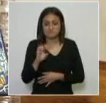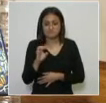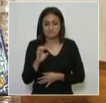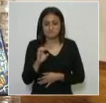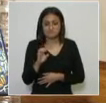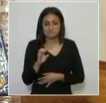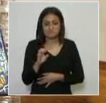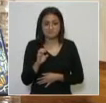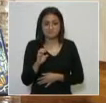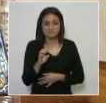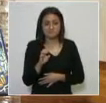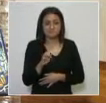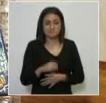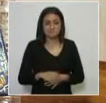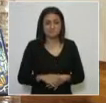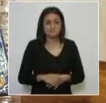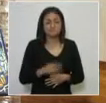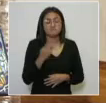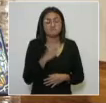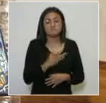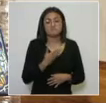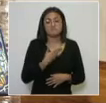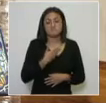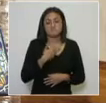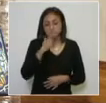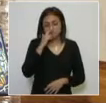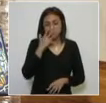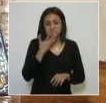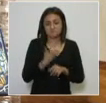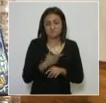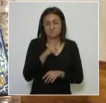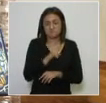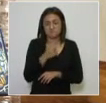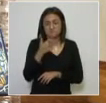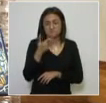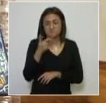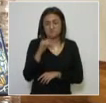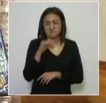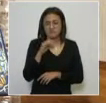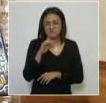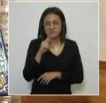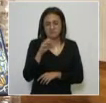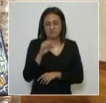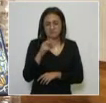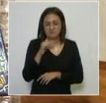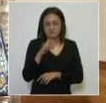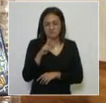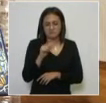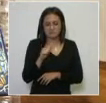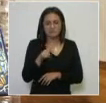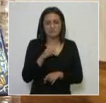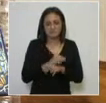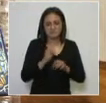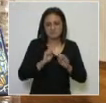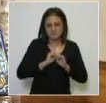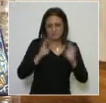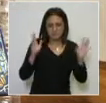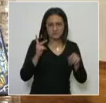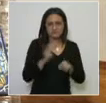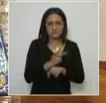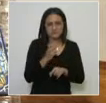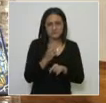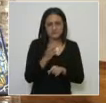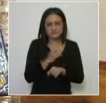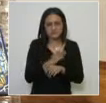Estado, de su titular Gilberto Higuera Bernal, en el pronto esclarecimiento de estos